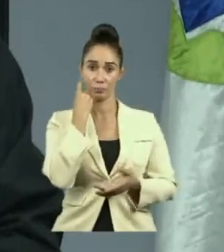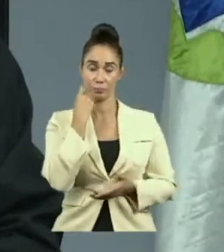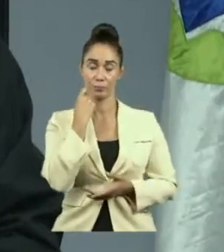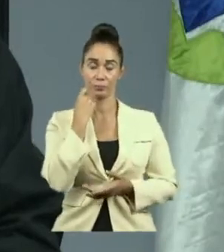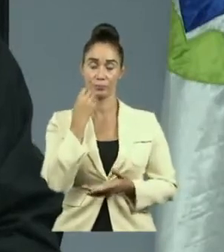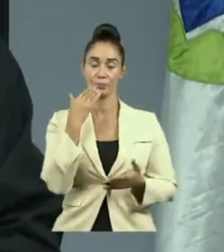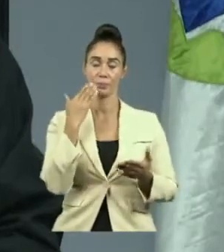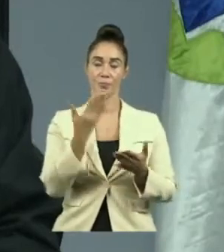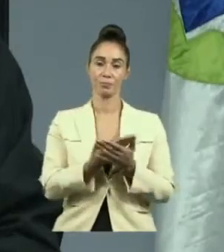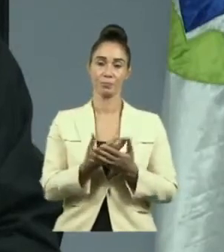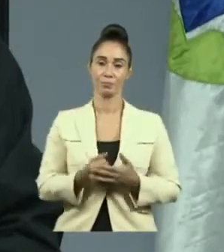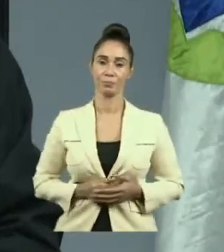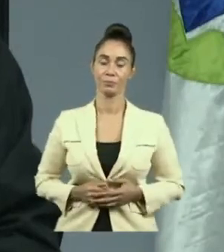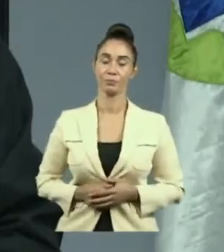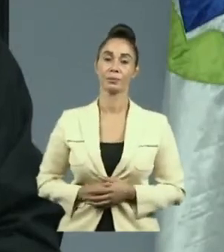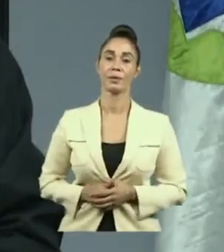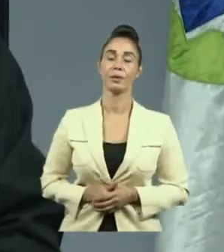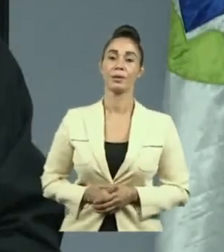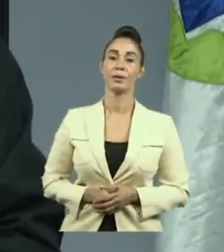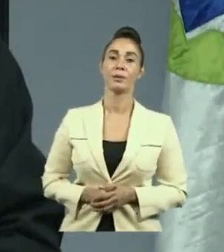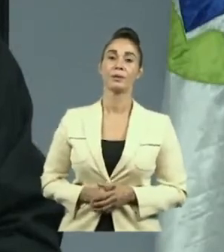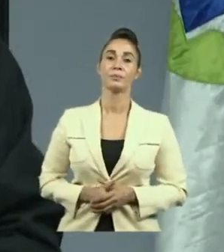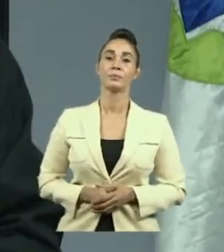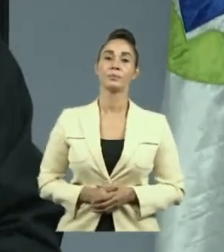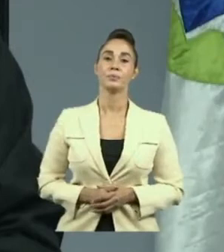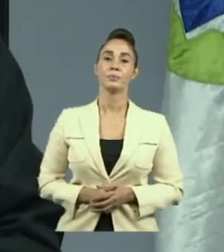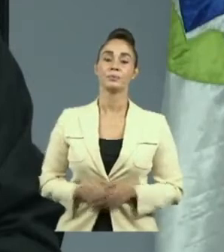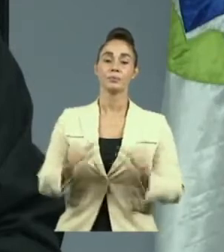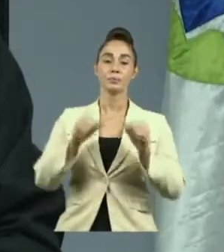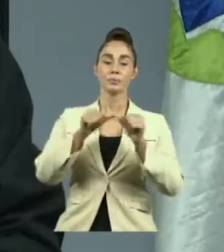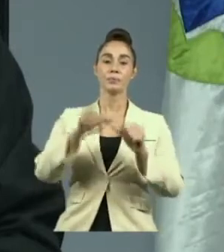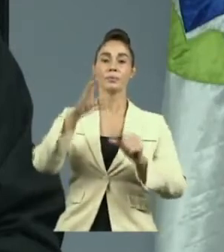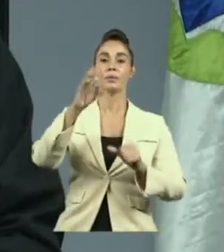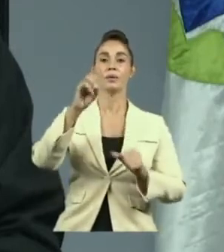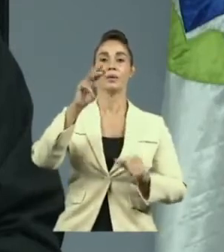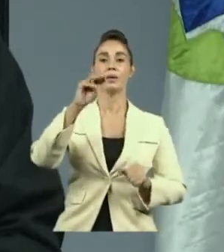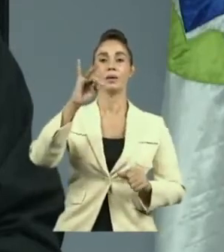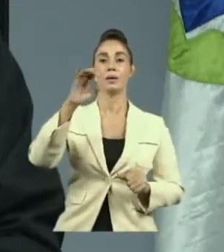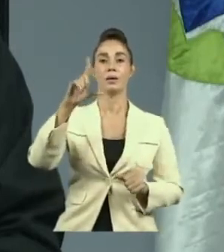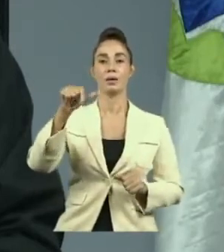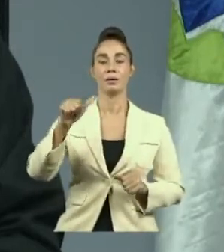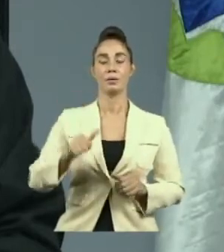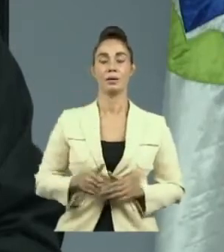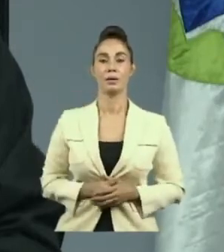gracias gracias a ti continuamos con camila garcía